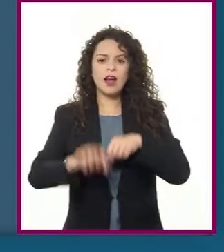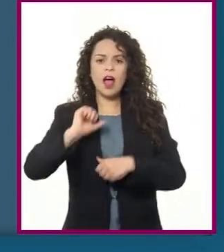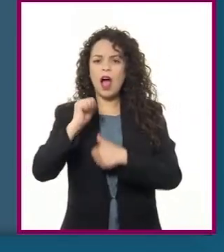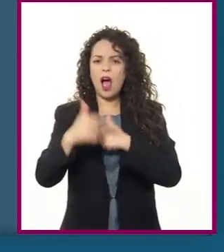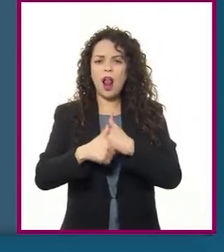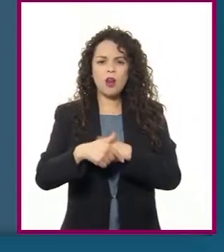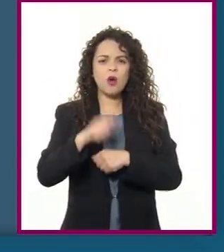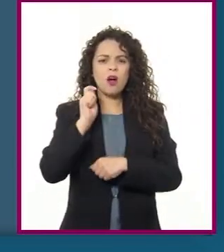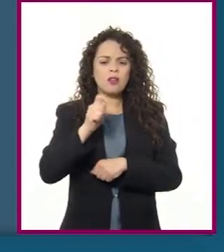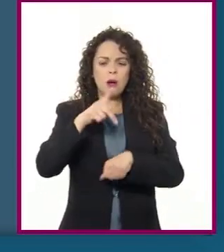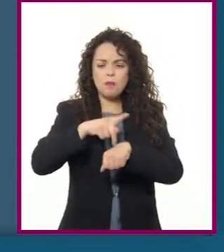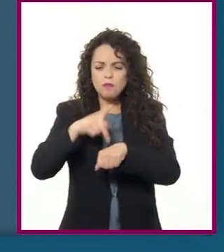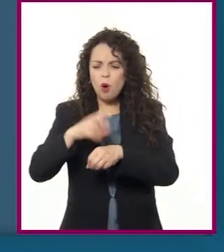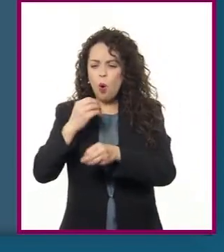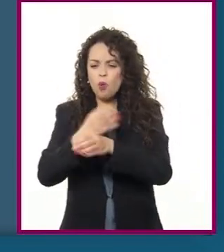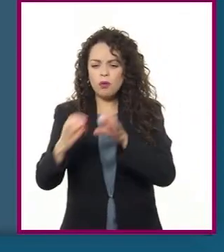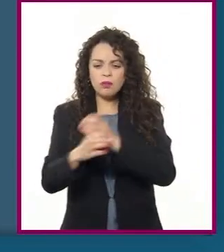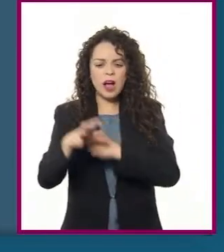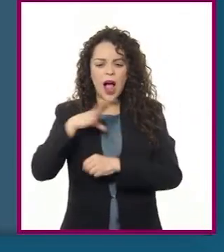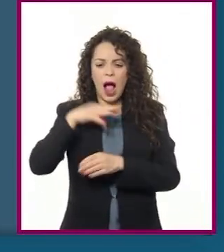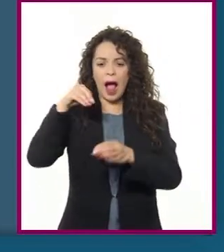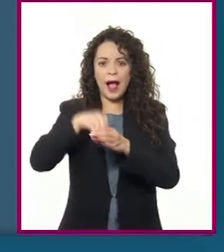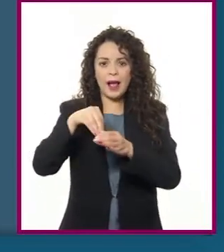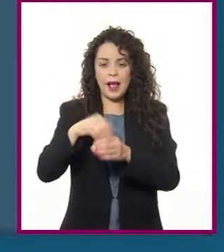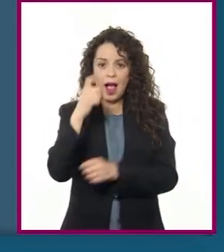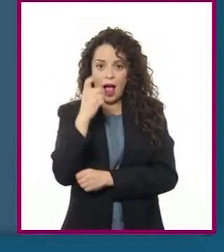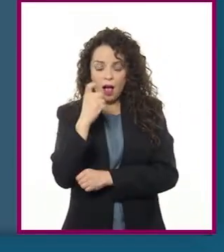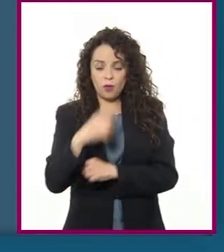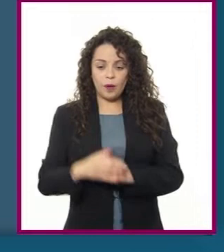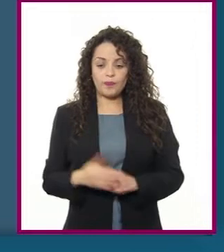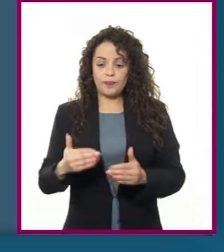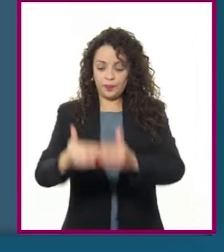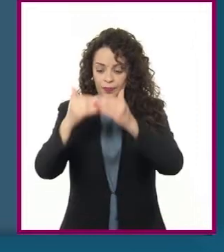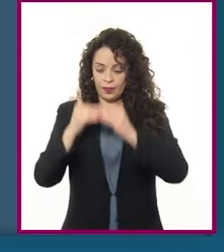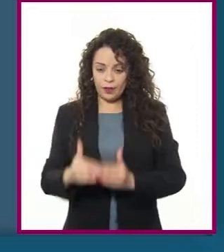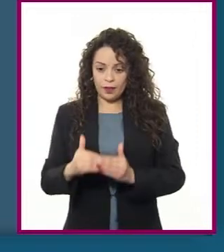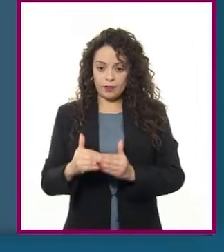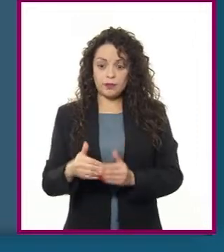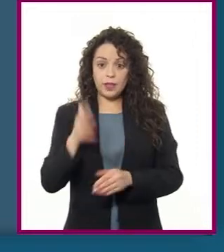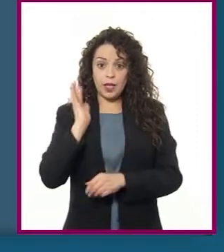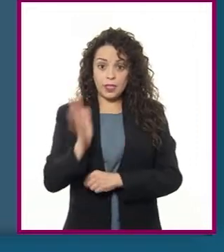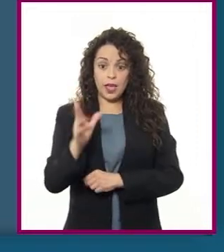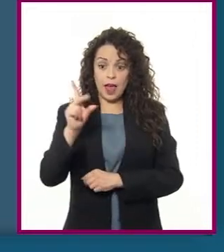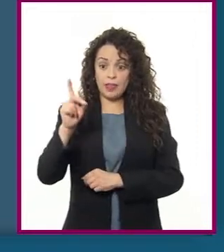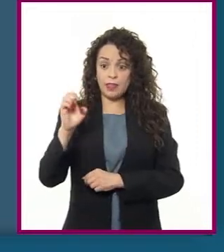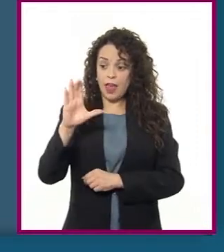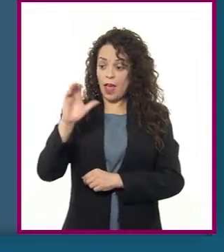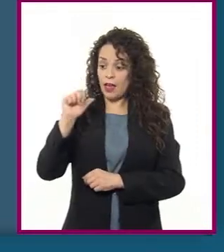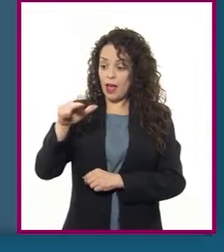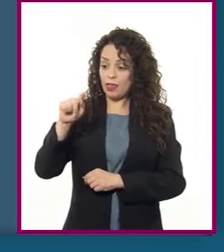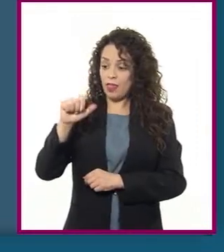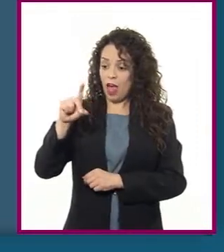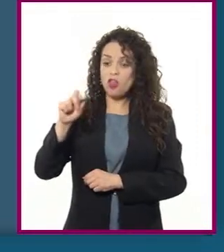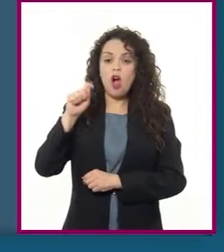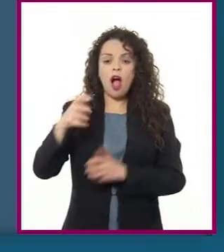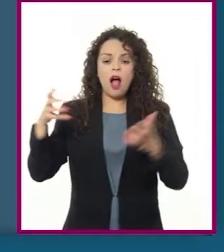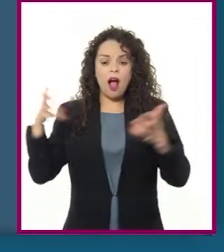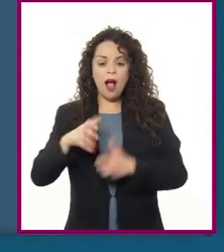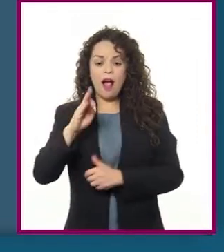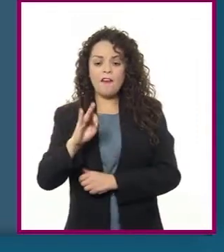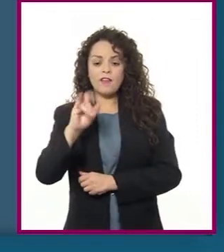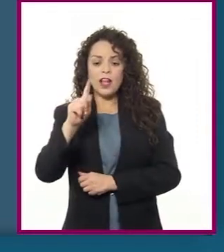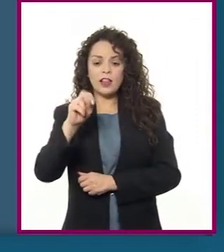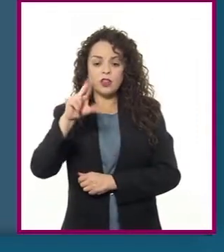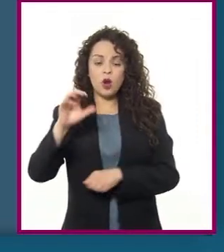suspensión. Para terminar el proceso de clarificación, una vez que el agua se haya decantado, se filtra, ya que todavía